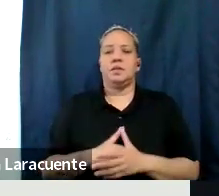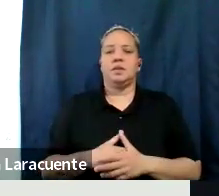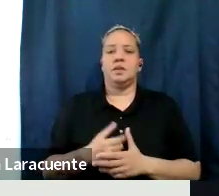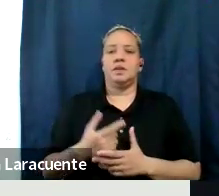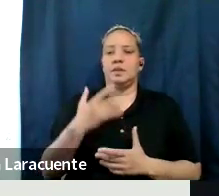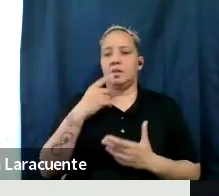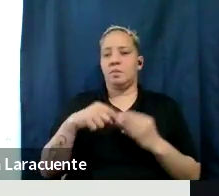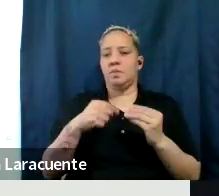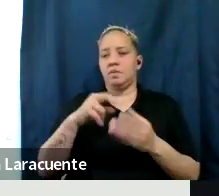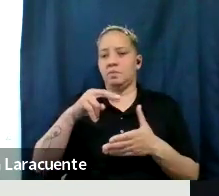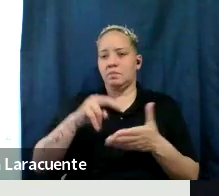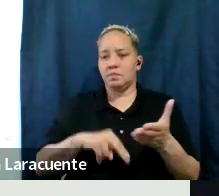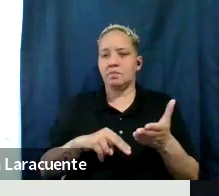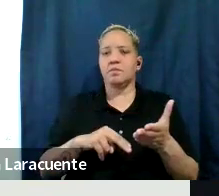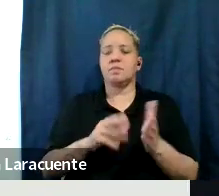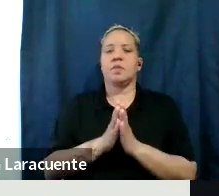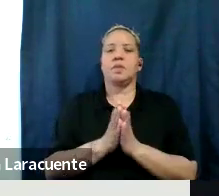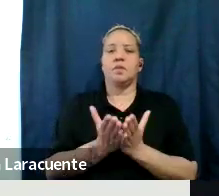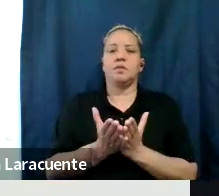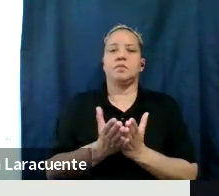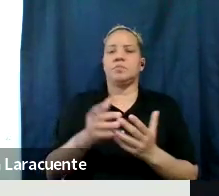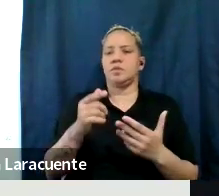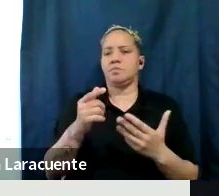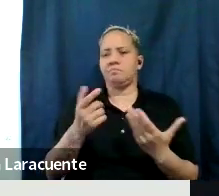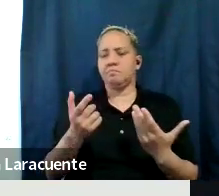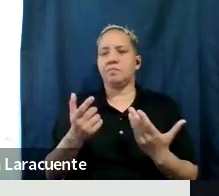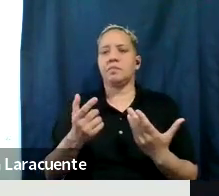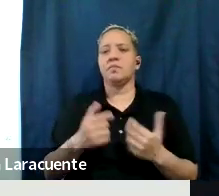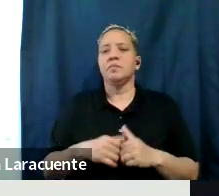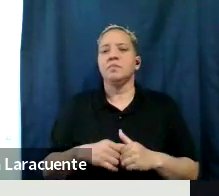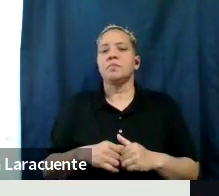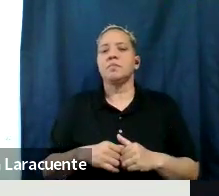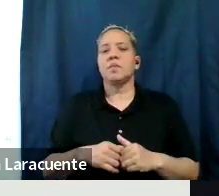la lectura de los libros, en fin, del libro,